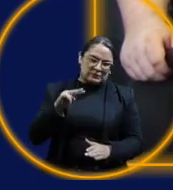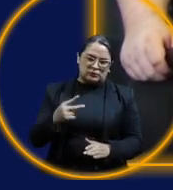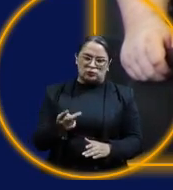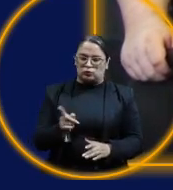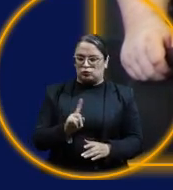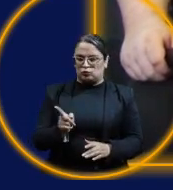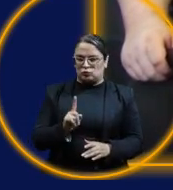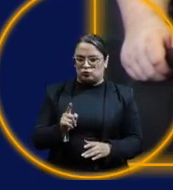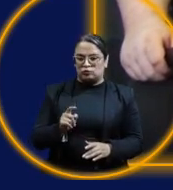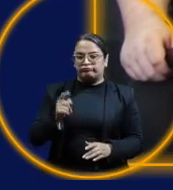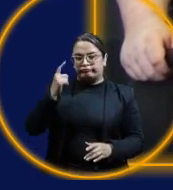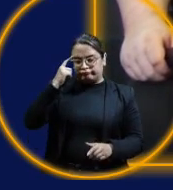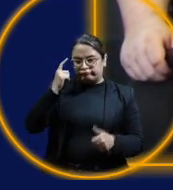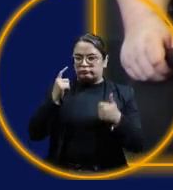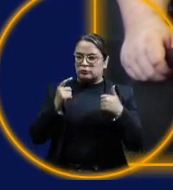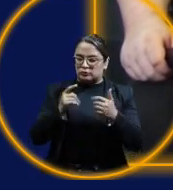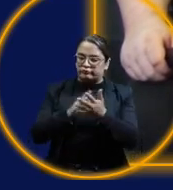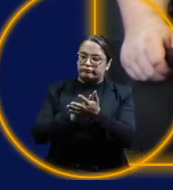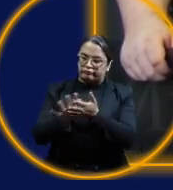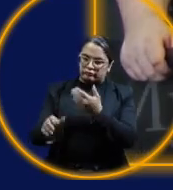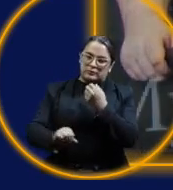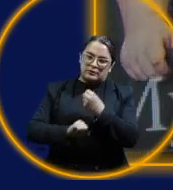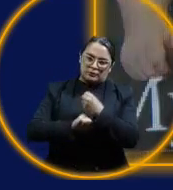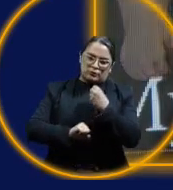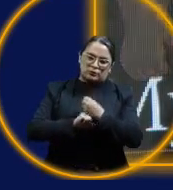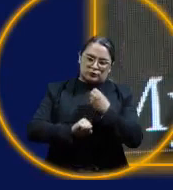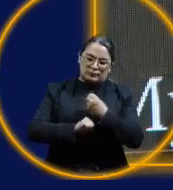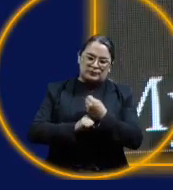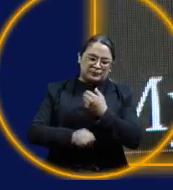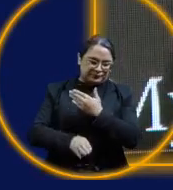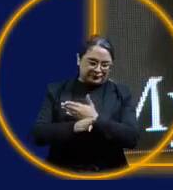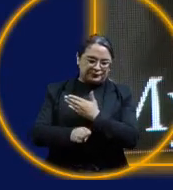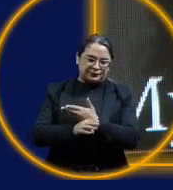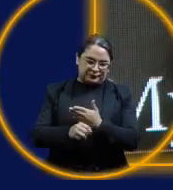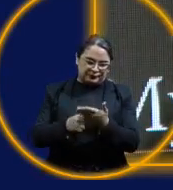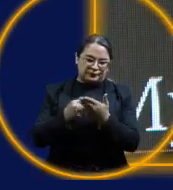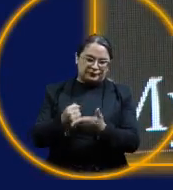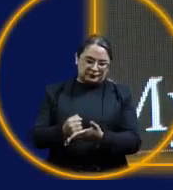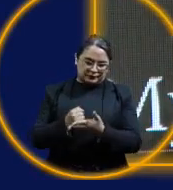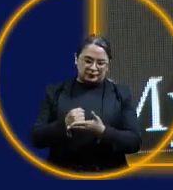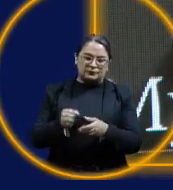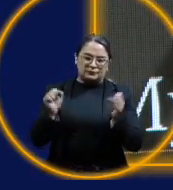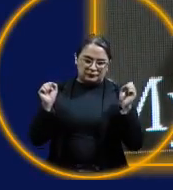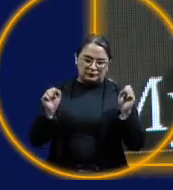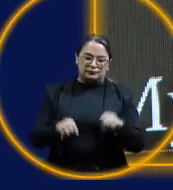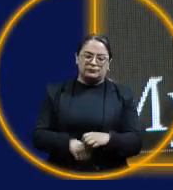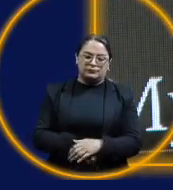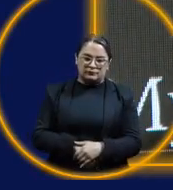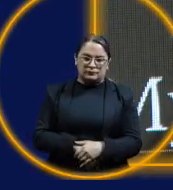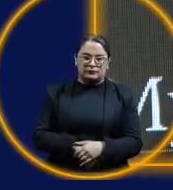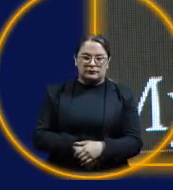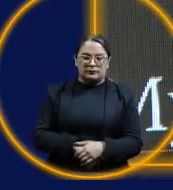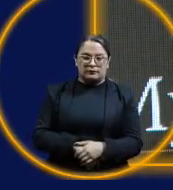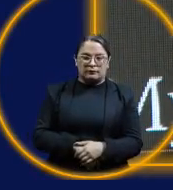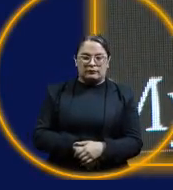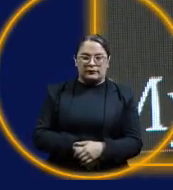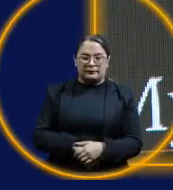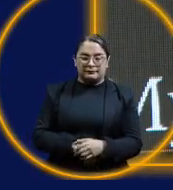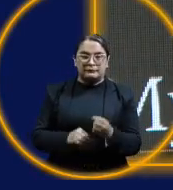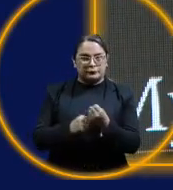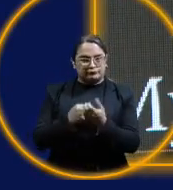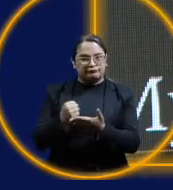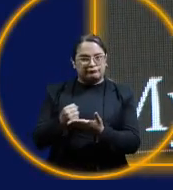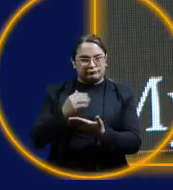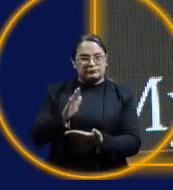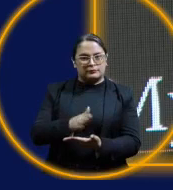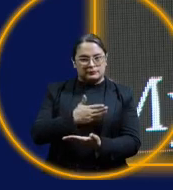que fue realmente muy bueno yo contar con ese apoyo y es bueno que nosotros viamos en un Nero que uno ya no di respaldo de una disquera uno